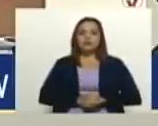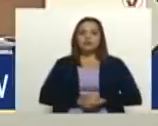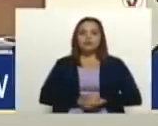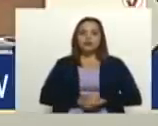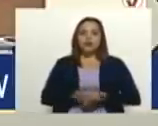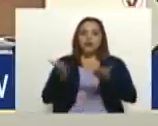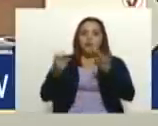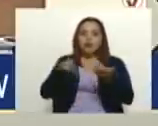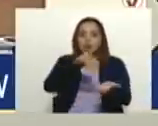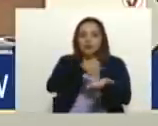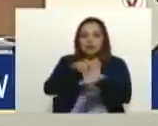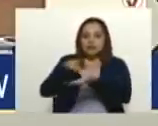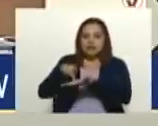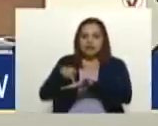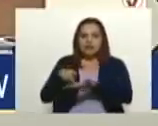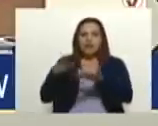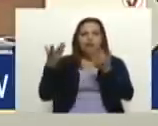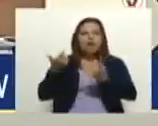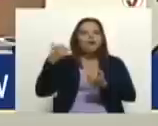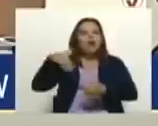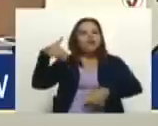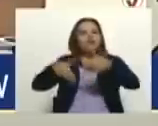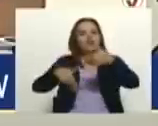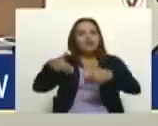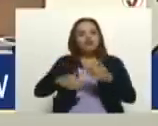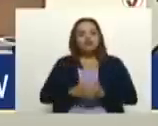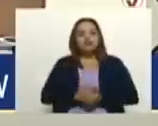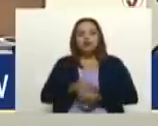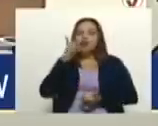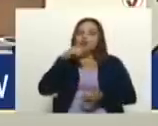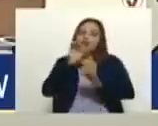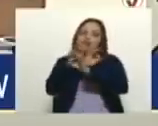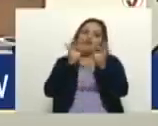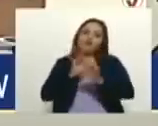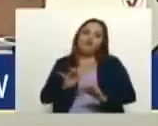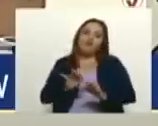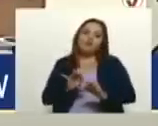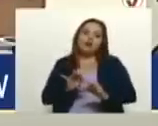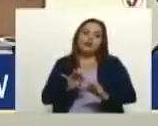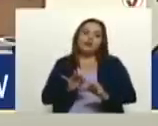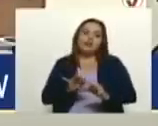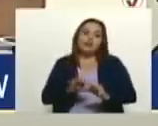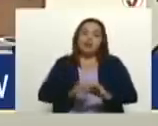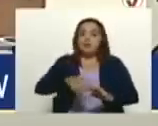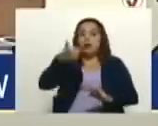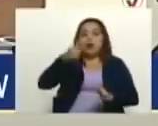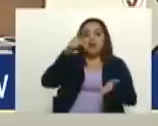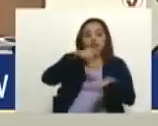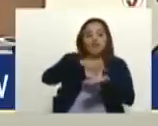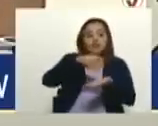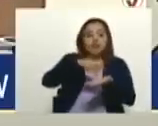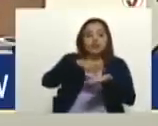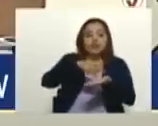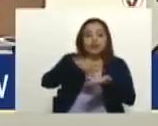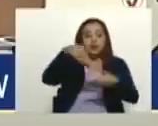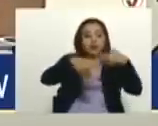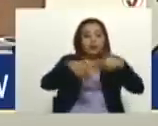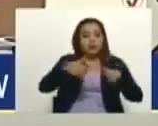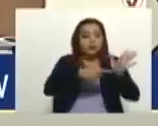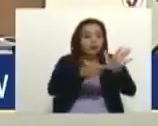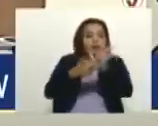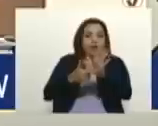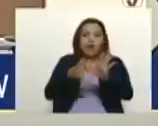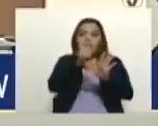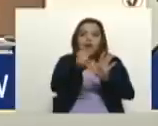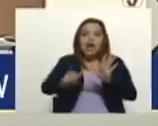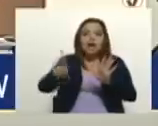¿Cuántos participaron? ¿Cuántos fueron los votos? No hay manera que lo multipliquen por nada. Cada persona, un